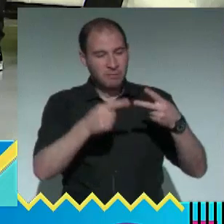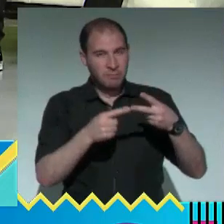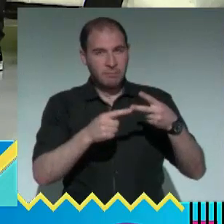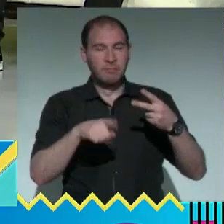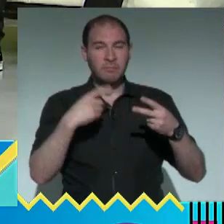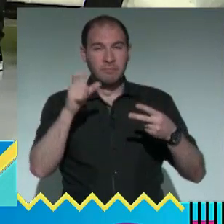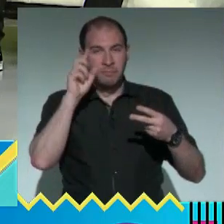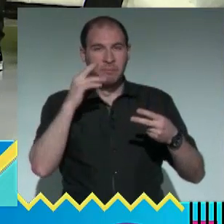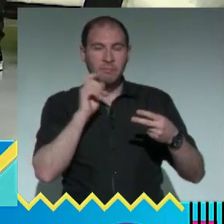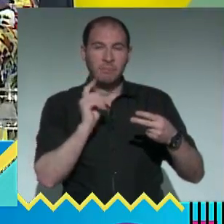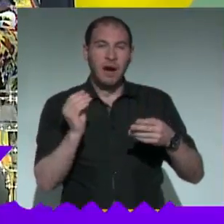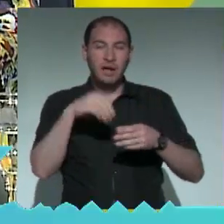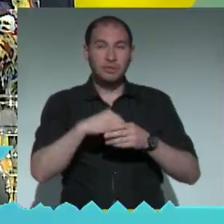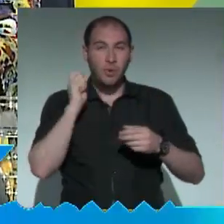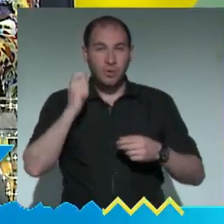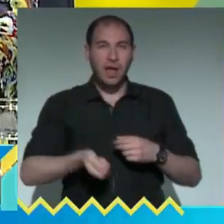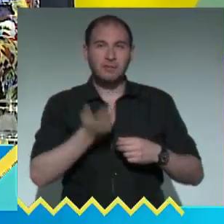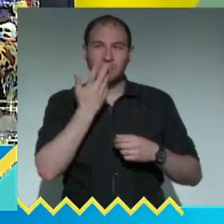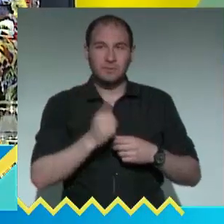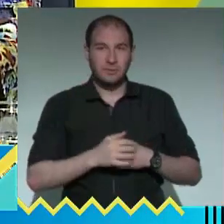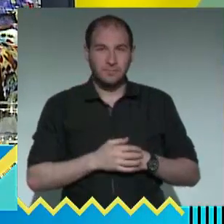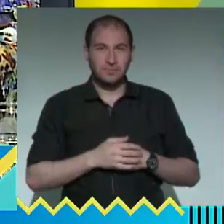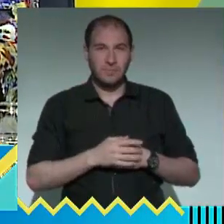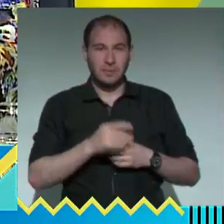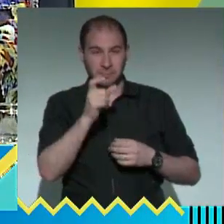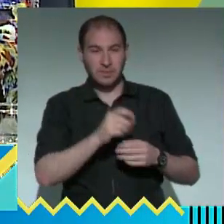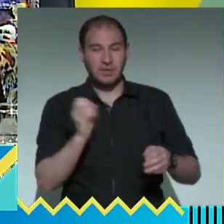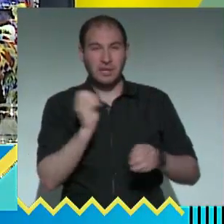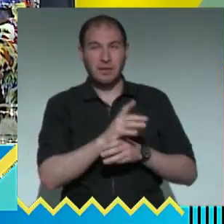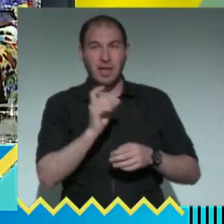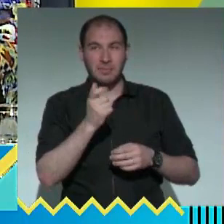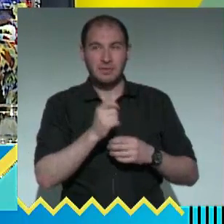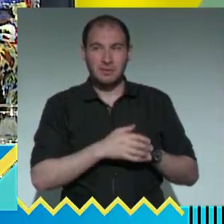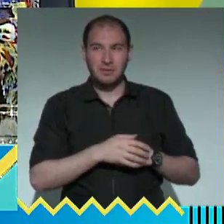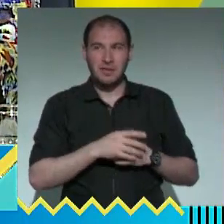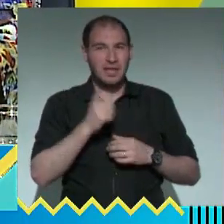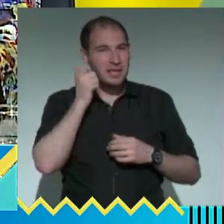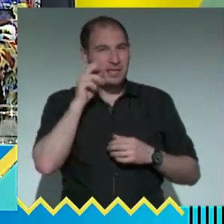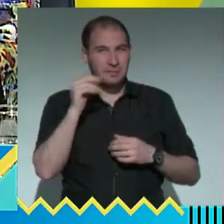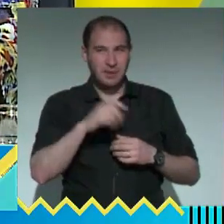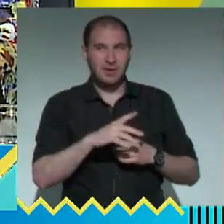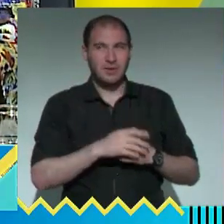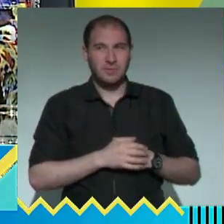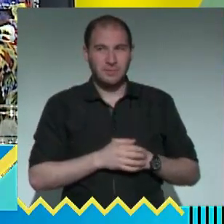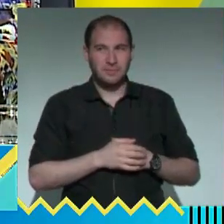Y a Cerati, como era parte del jurado, le gustó y le escribió al pibe, que es apellido Dafunquio, pero no tiene.